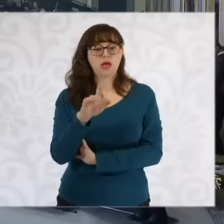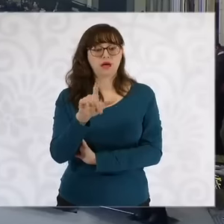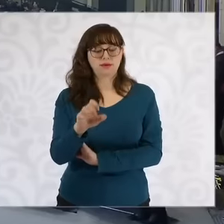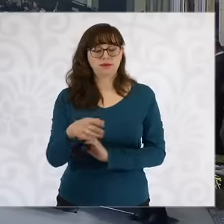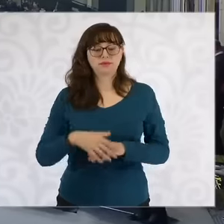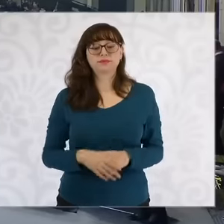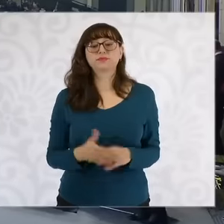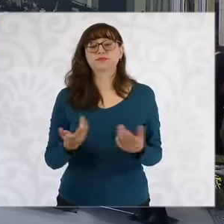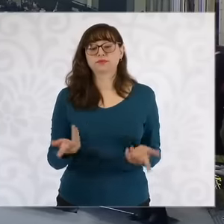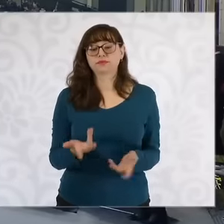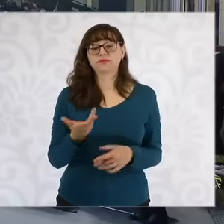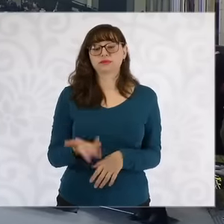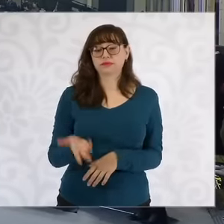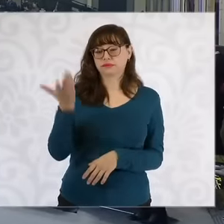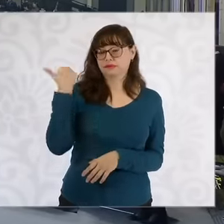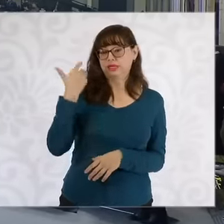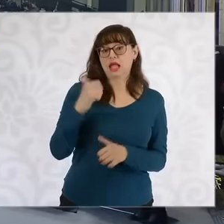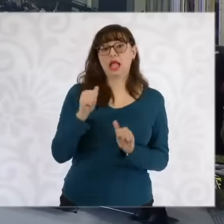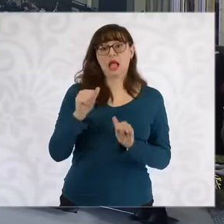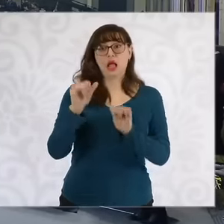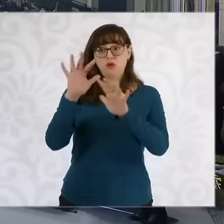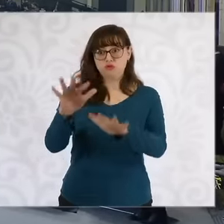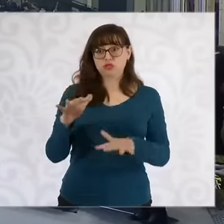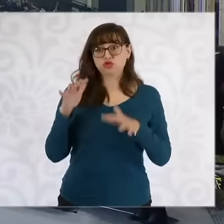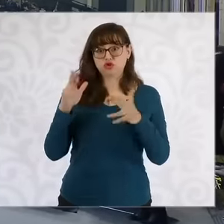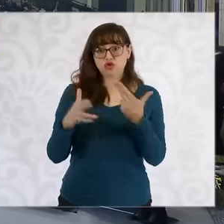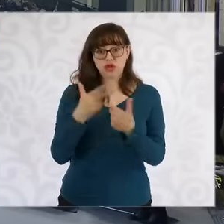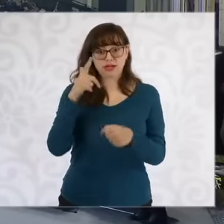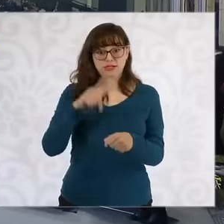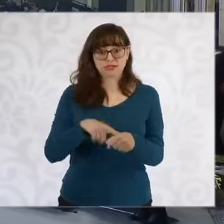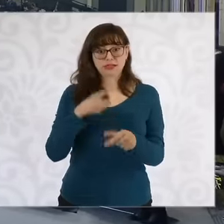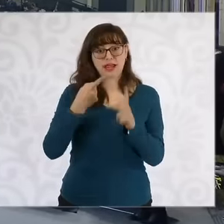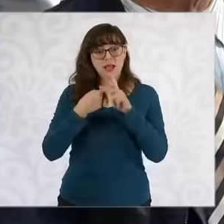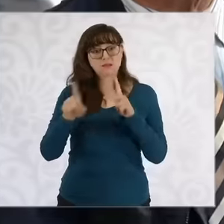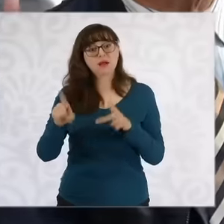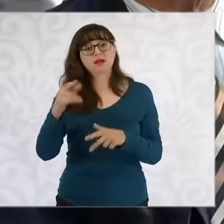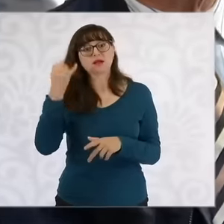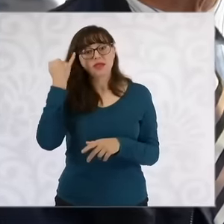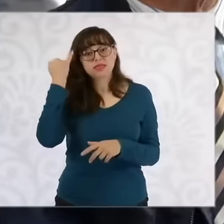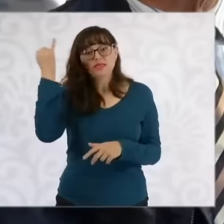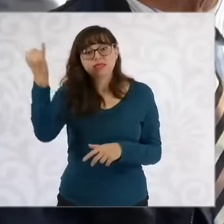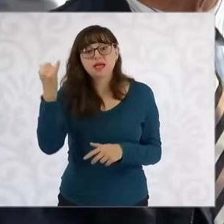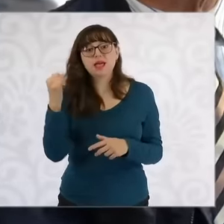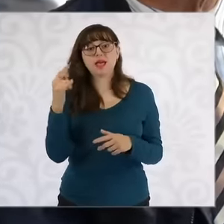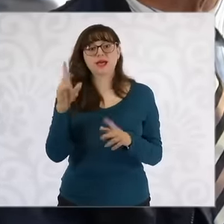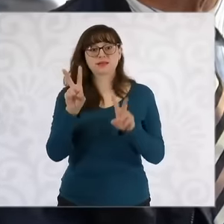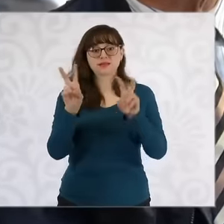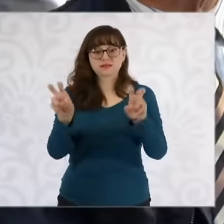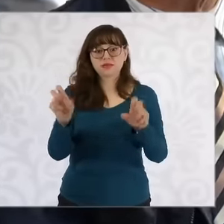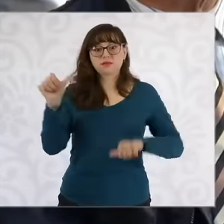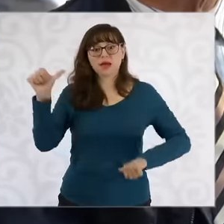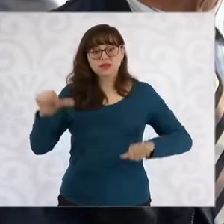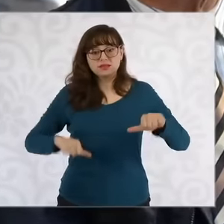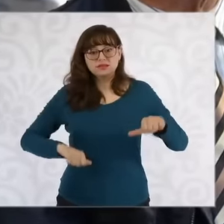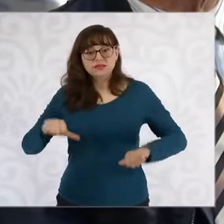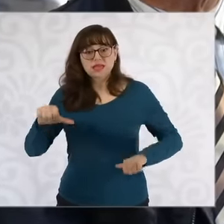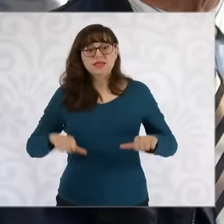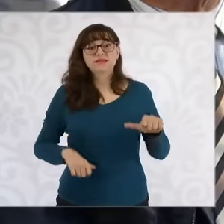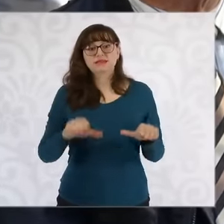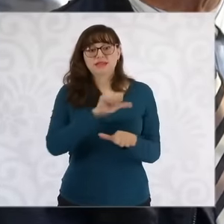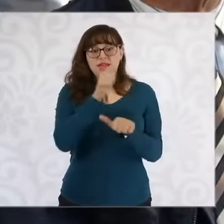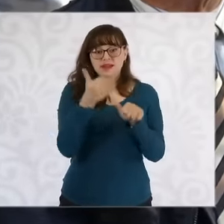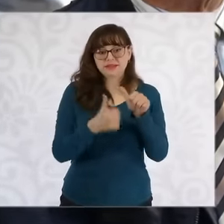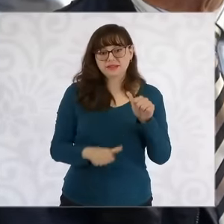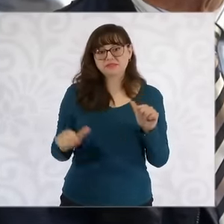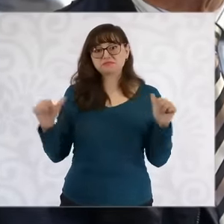Auditorio Nacional en la presentación de estos semilleros creativos que cada año hacen su representación. Si no ha tenido oportunidad